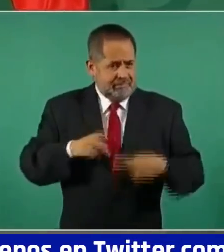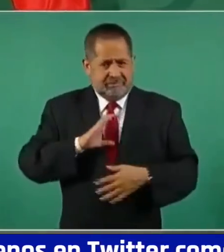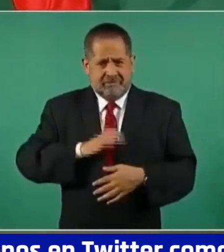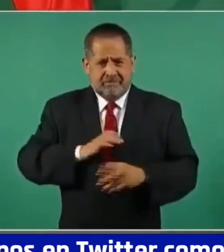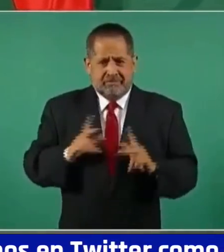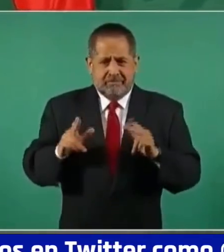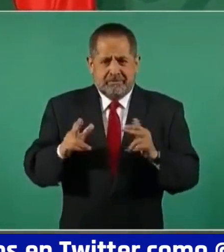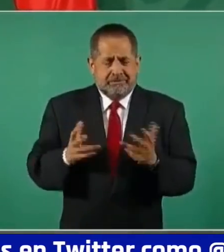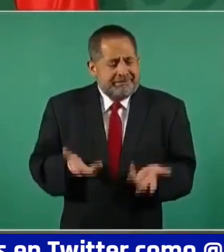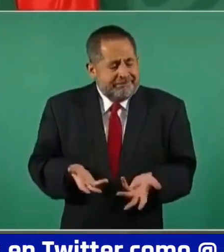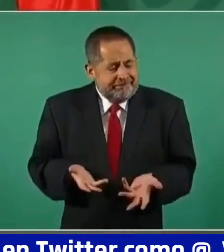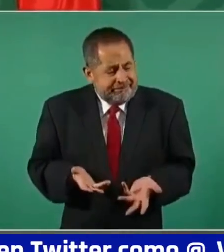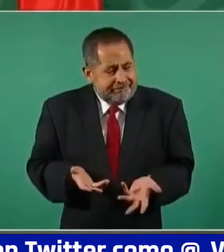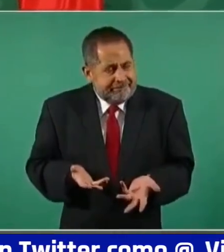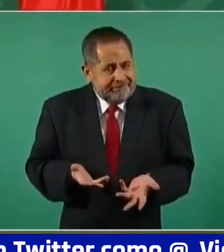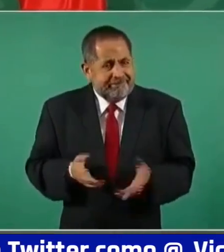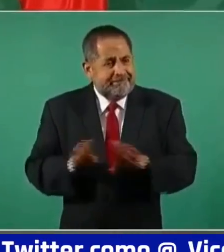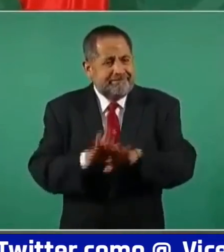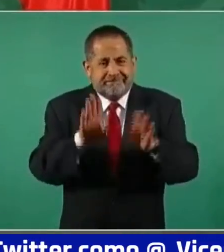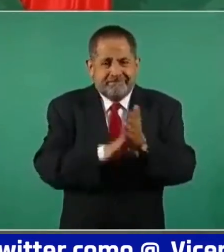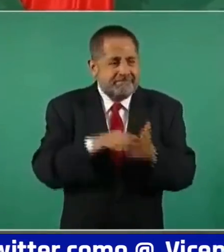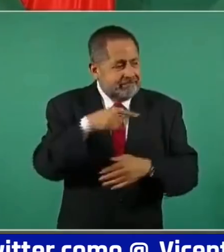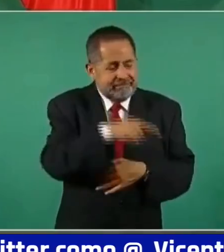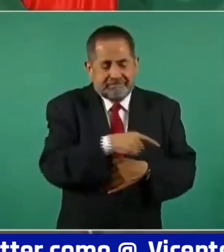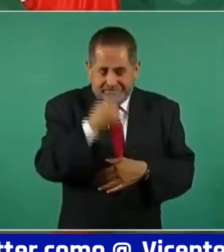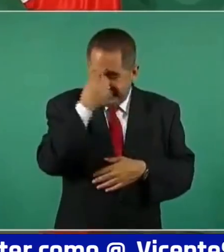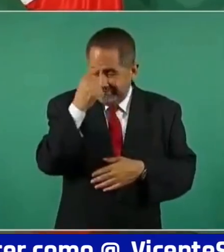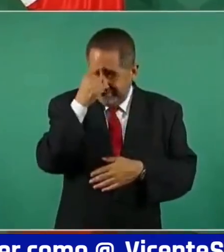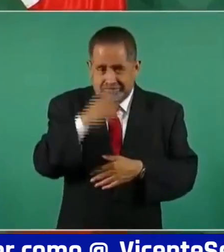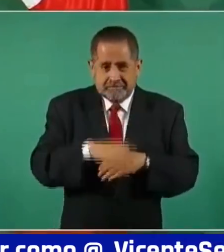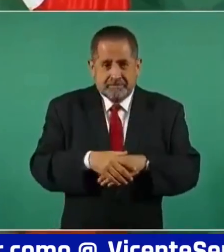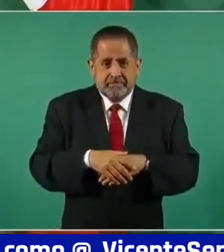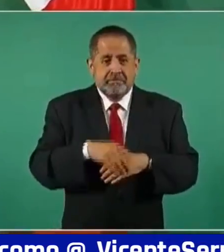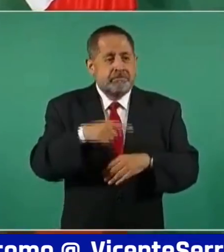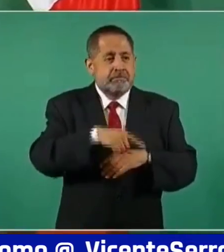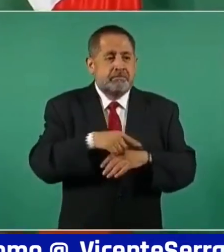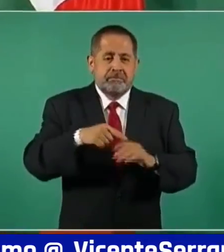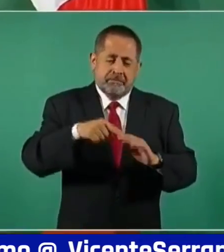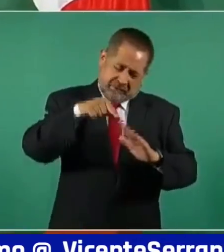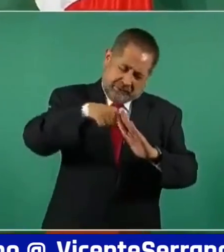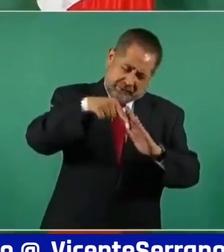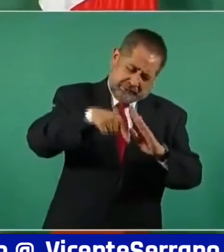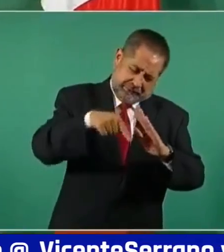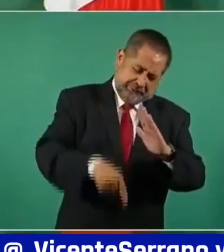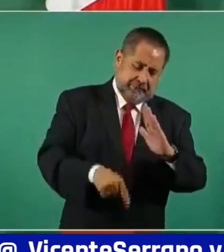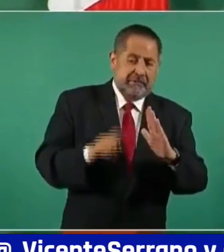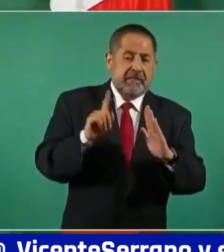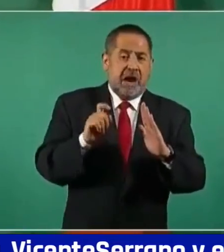no es posible, o sea, están perforando pozos para extraer agua